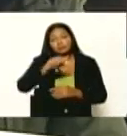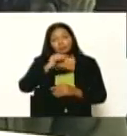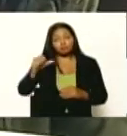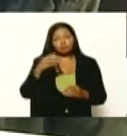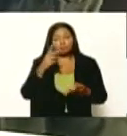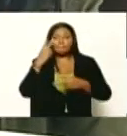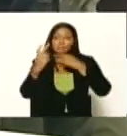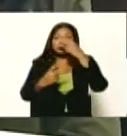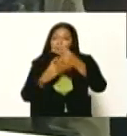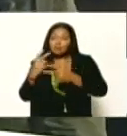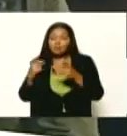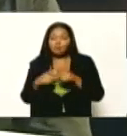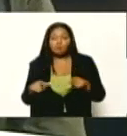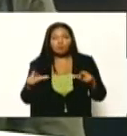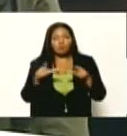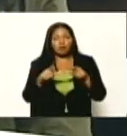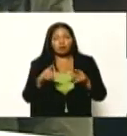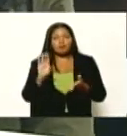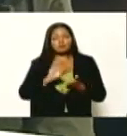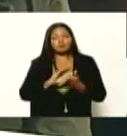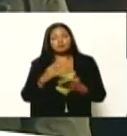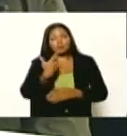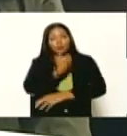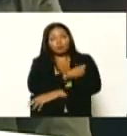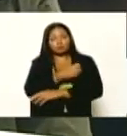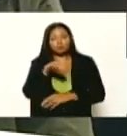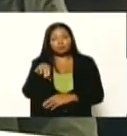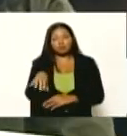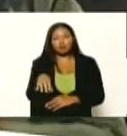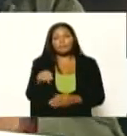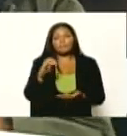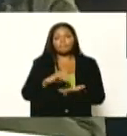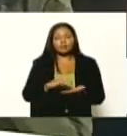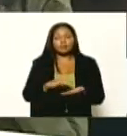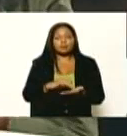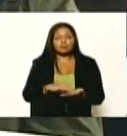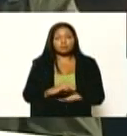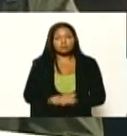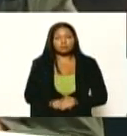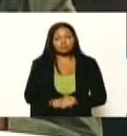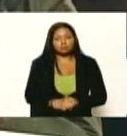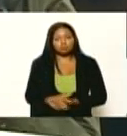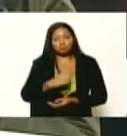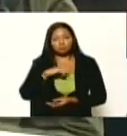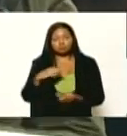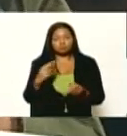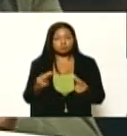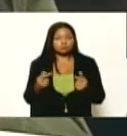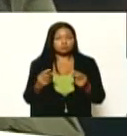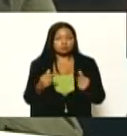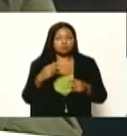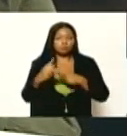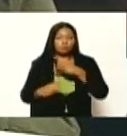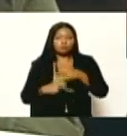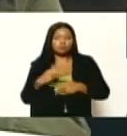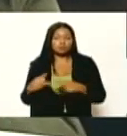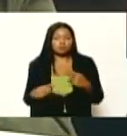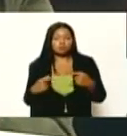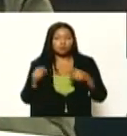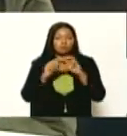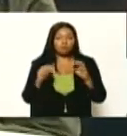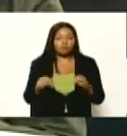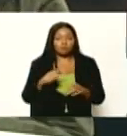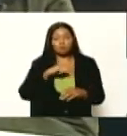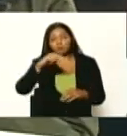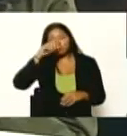estuvimos visitando uno de los centros de vacunación en el estado Miranda. Estamos acelerando el proceso de inmunización de